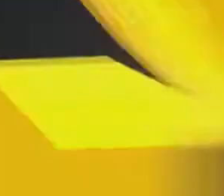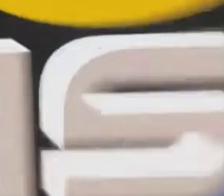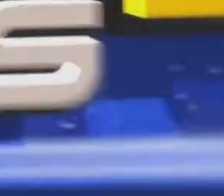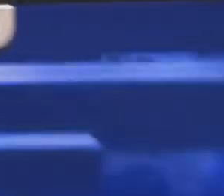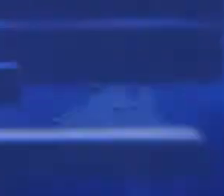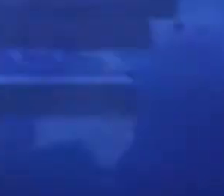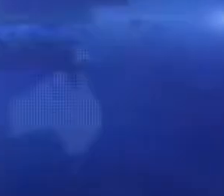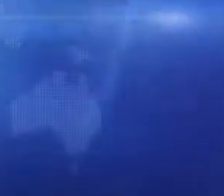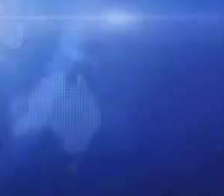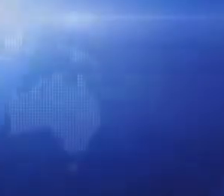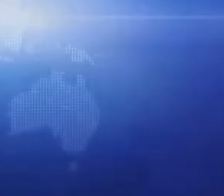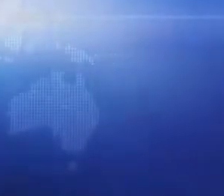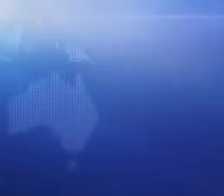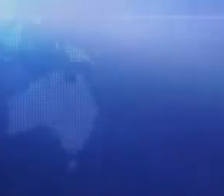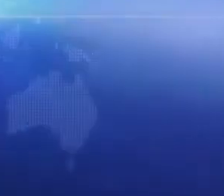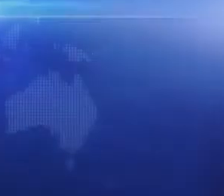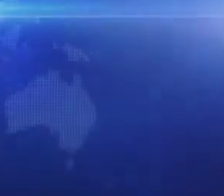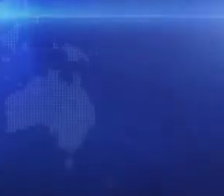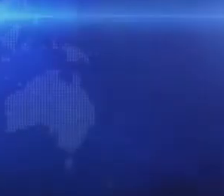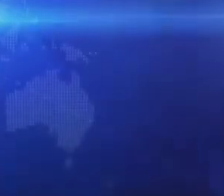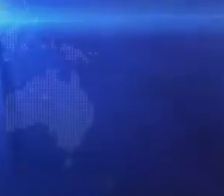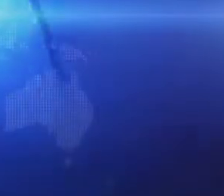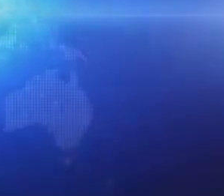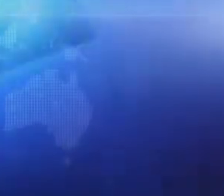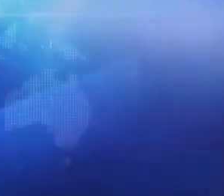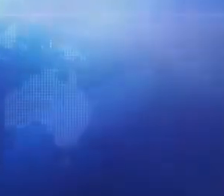lo que usted quiere ver.